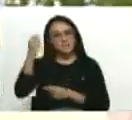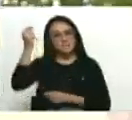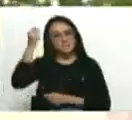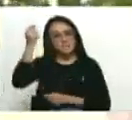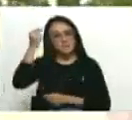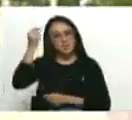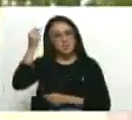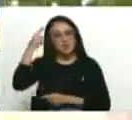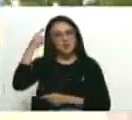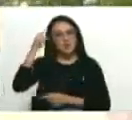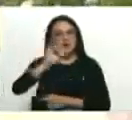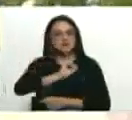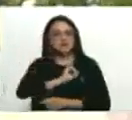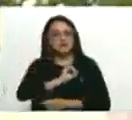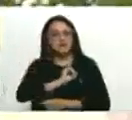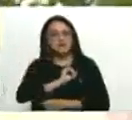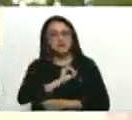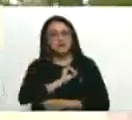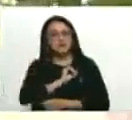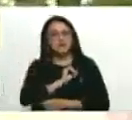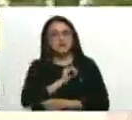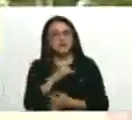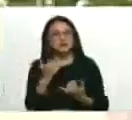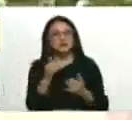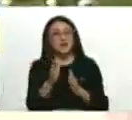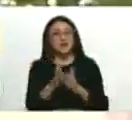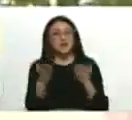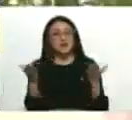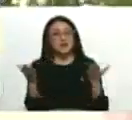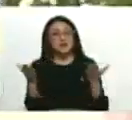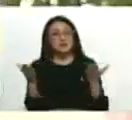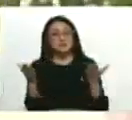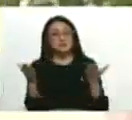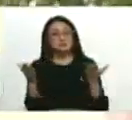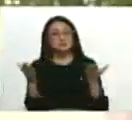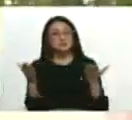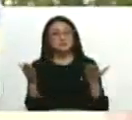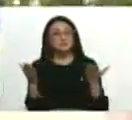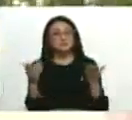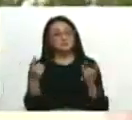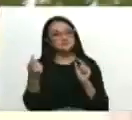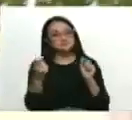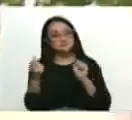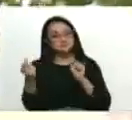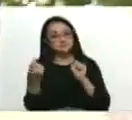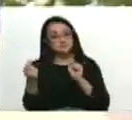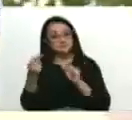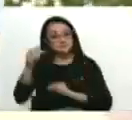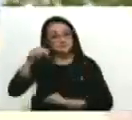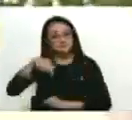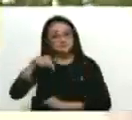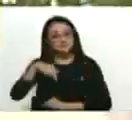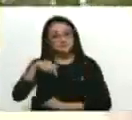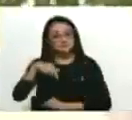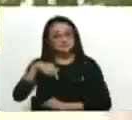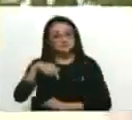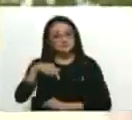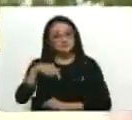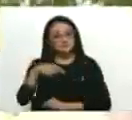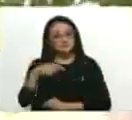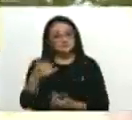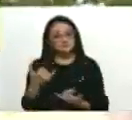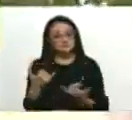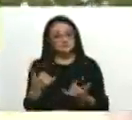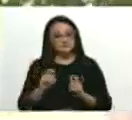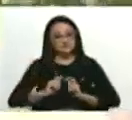nuestra identidad, y ahí está en estos libros, en estos debates que se van a dar aquí, en estos diálogos que se